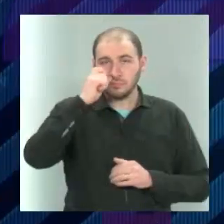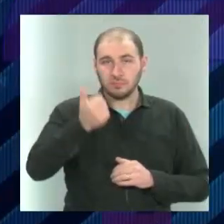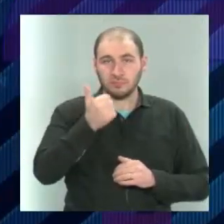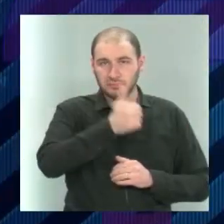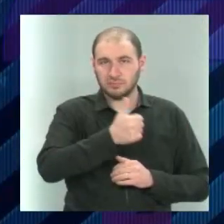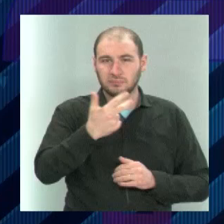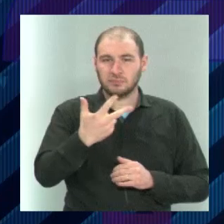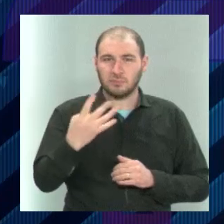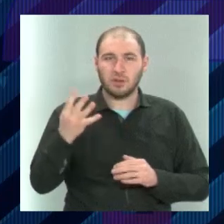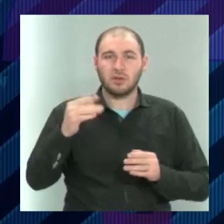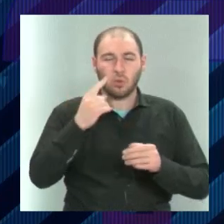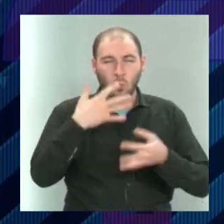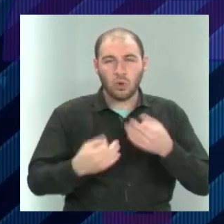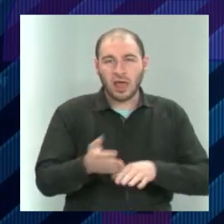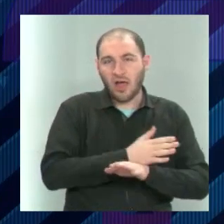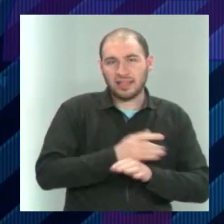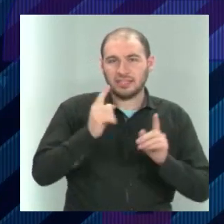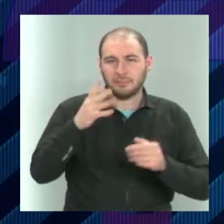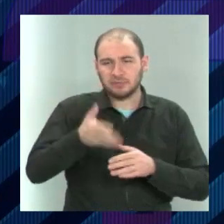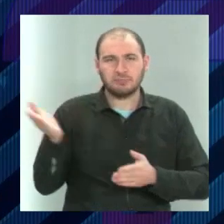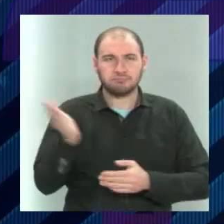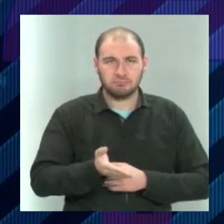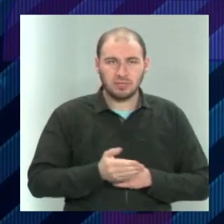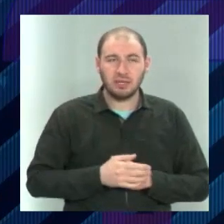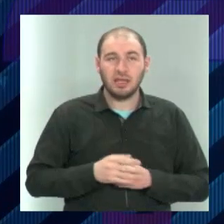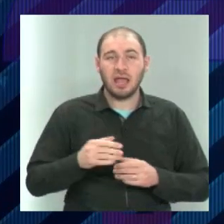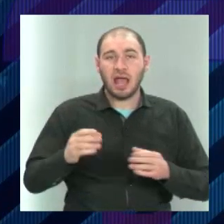26634 para prevenir y sancionar la trata de personas. Se